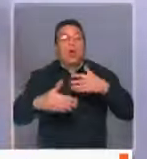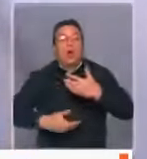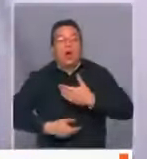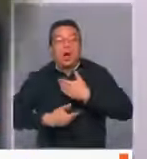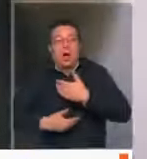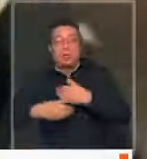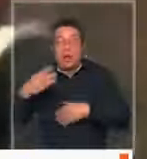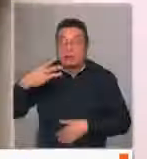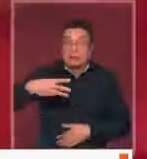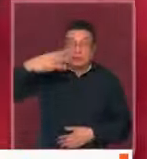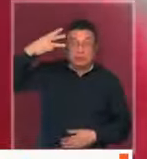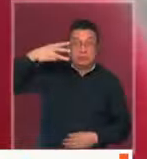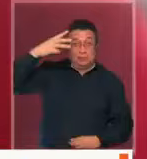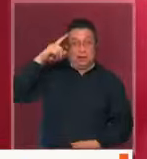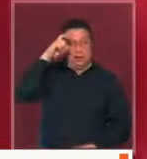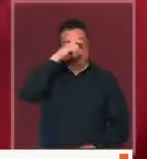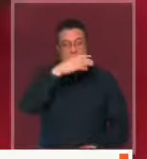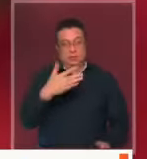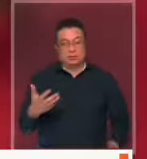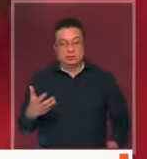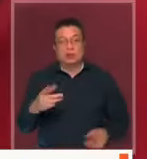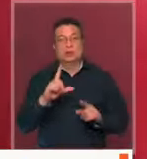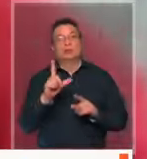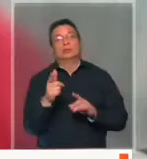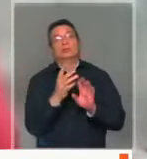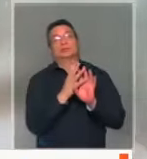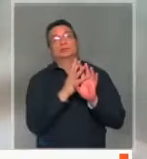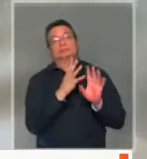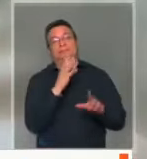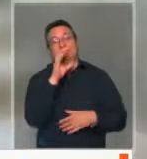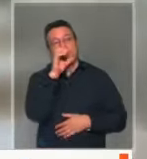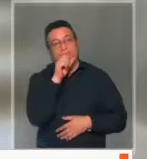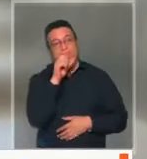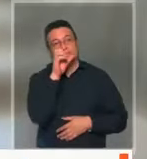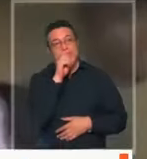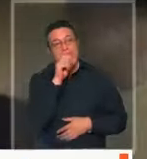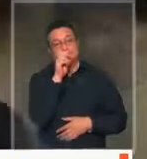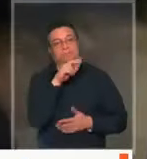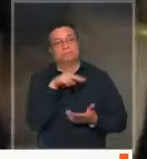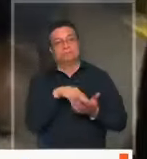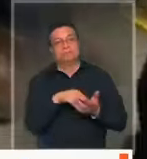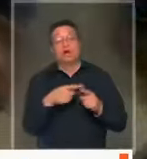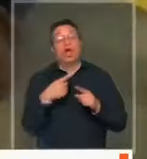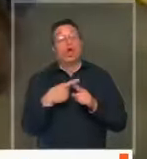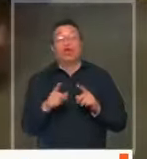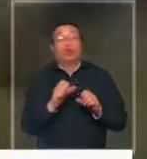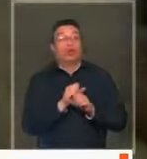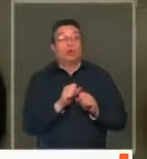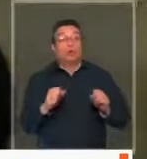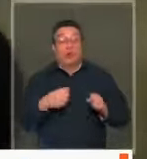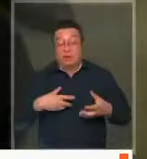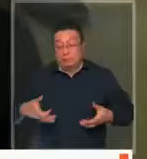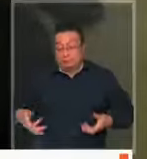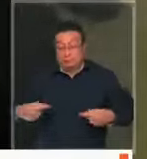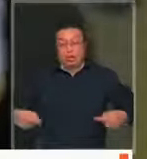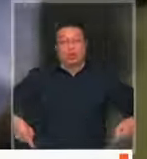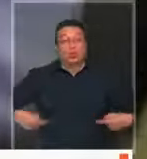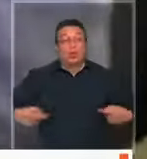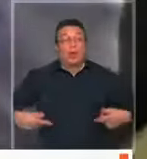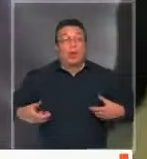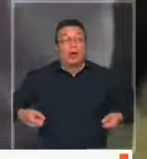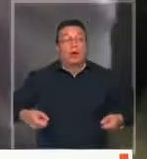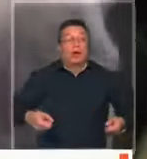hasta el tercer piso es complicado. Una larga espera que tuvo que aguantar esta usuaria. No tiene otra opción para subir con el paciente en silla de